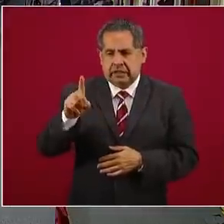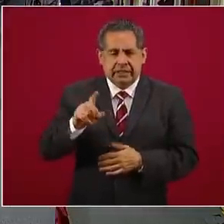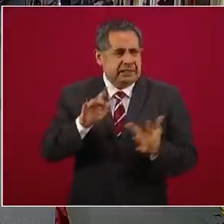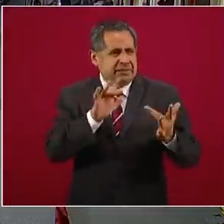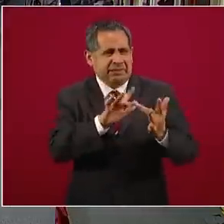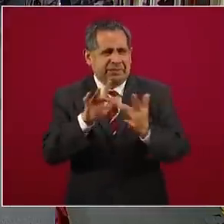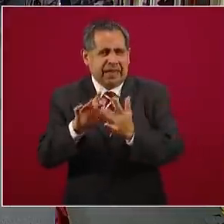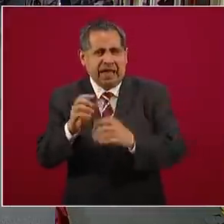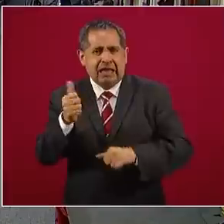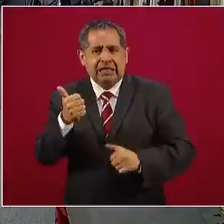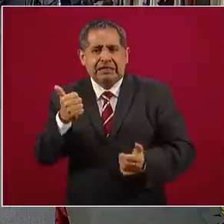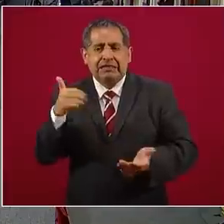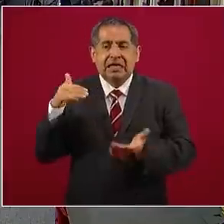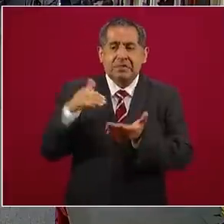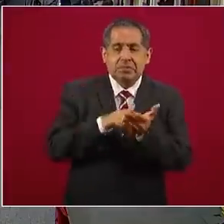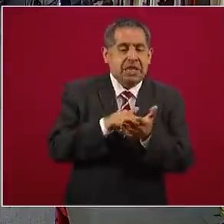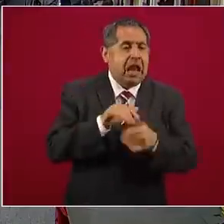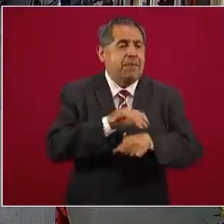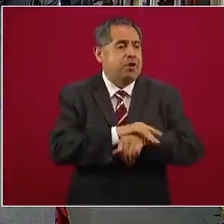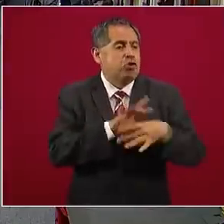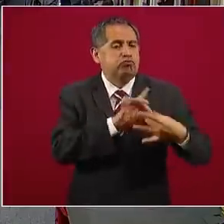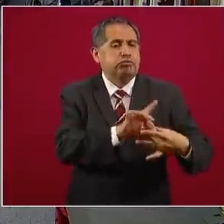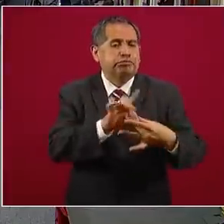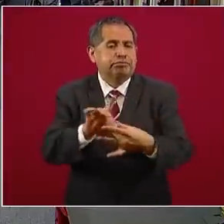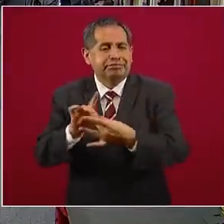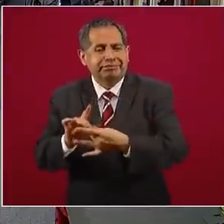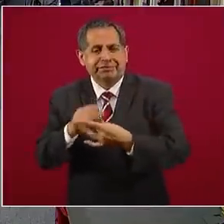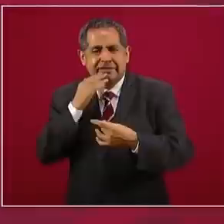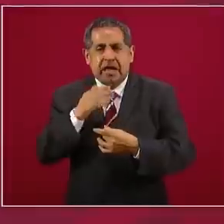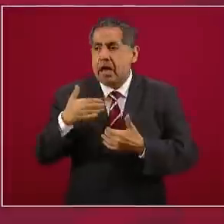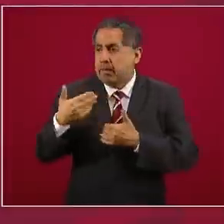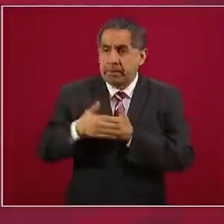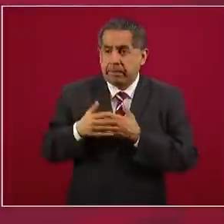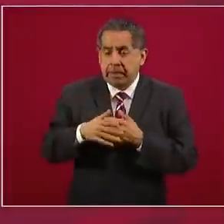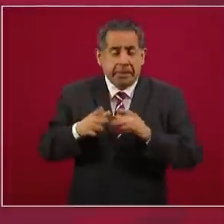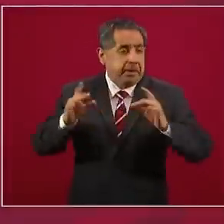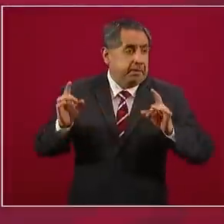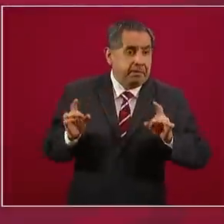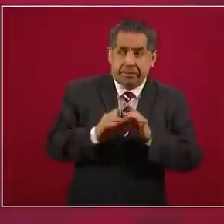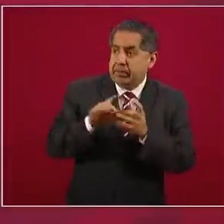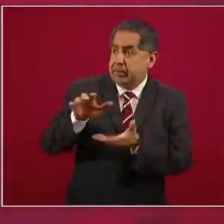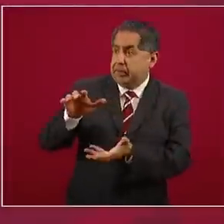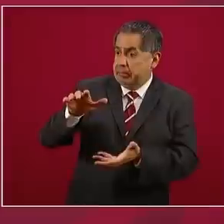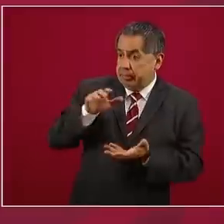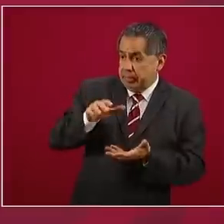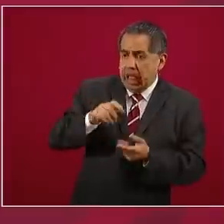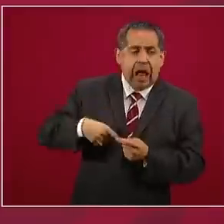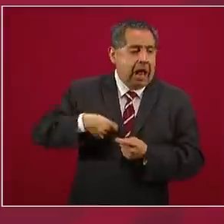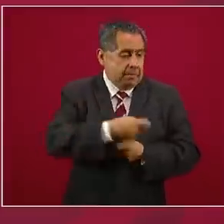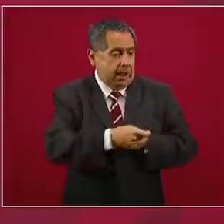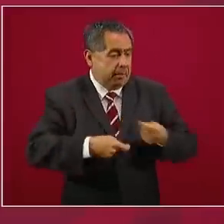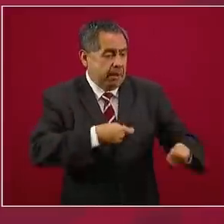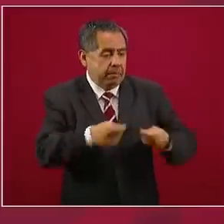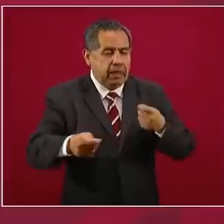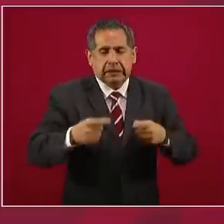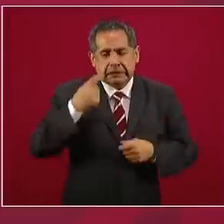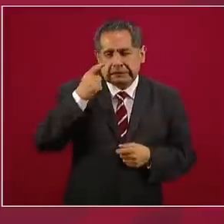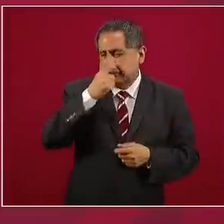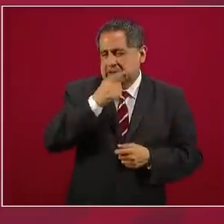6,000 aliados y ya nos estamos preparando para que en cualquier circunstancia podamos apoyar a los que